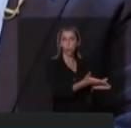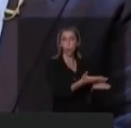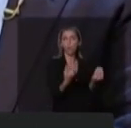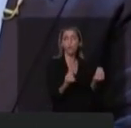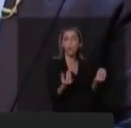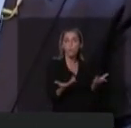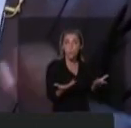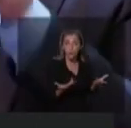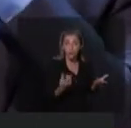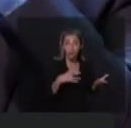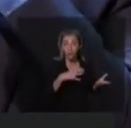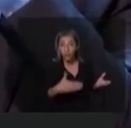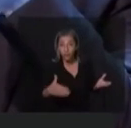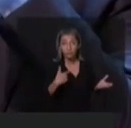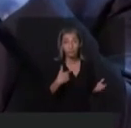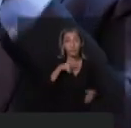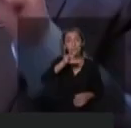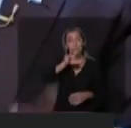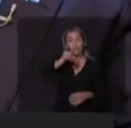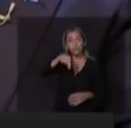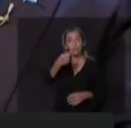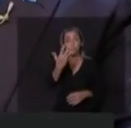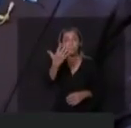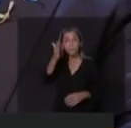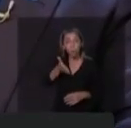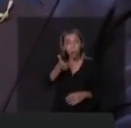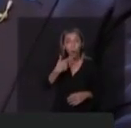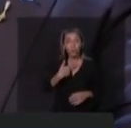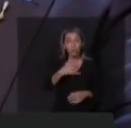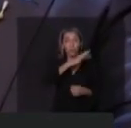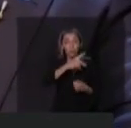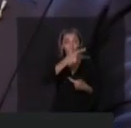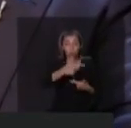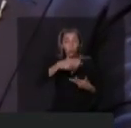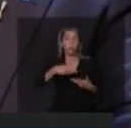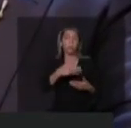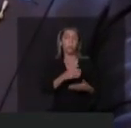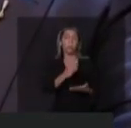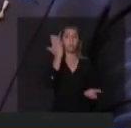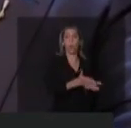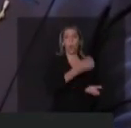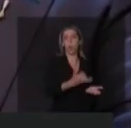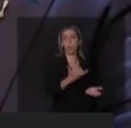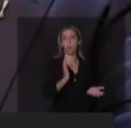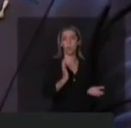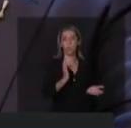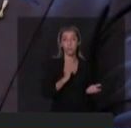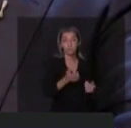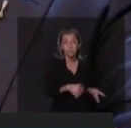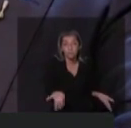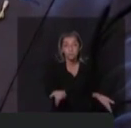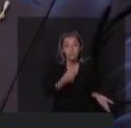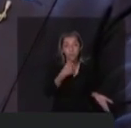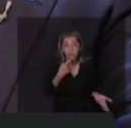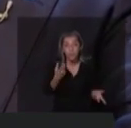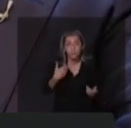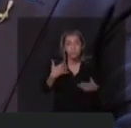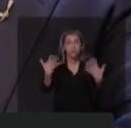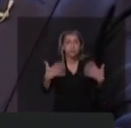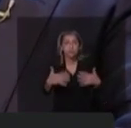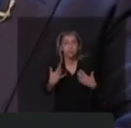como el ser humano existe y está porque está en este ambiente Entonces es es interesante eh